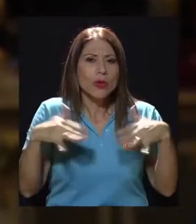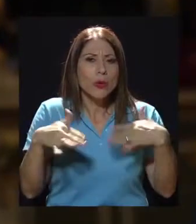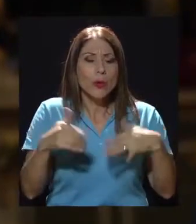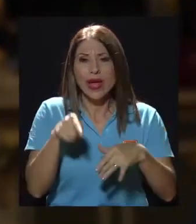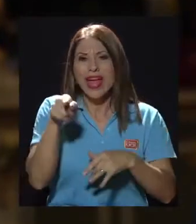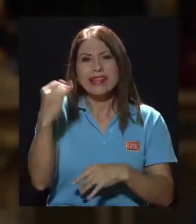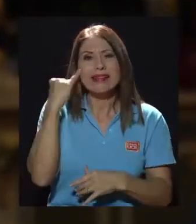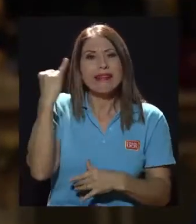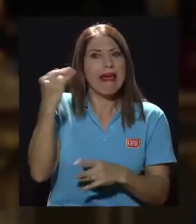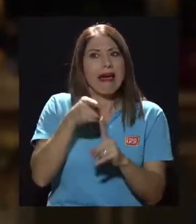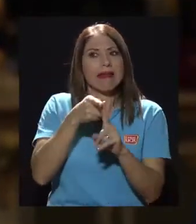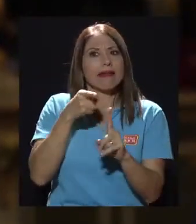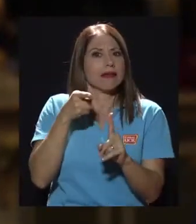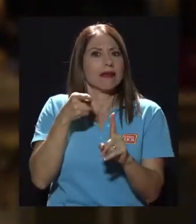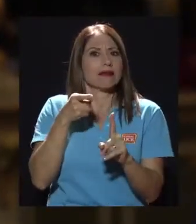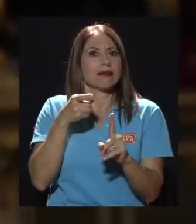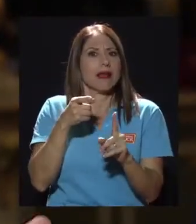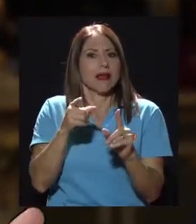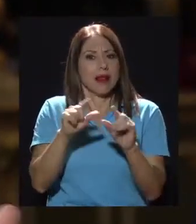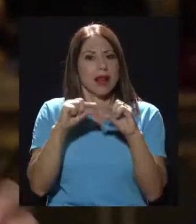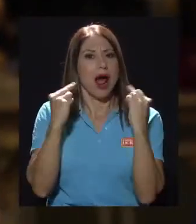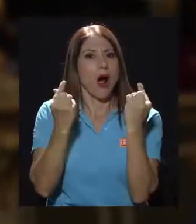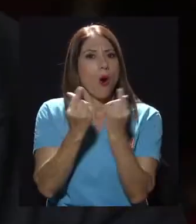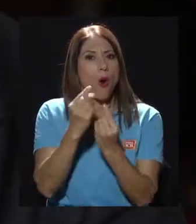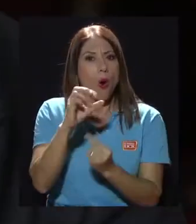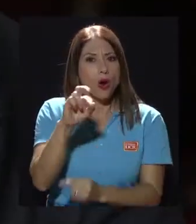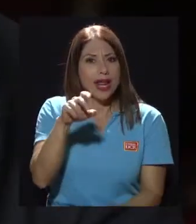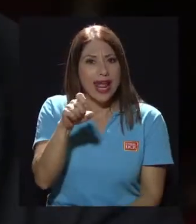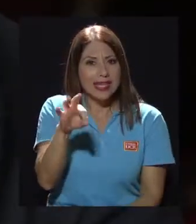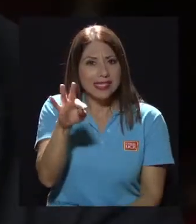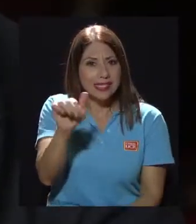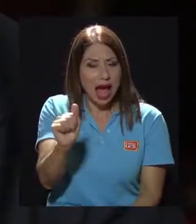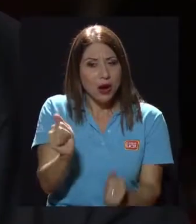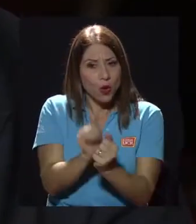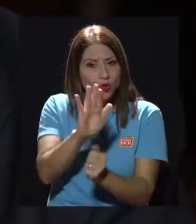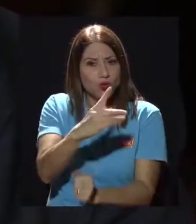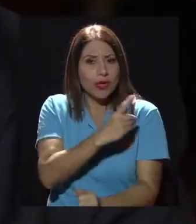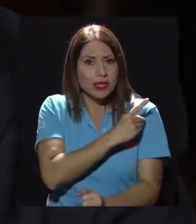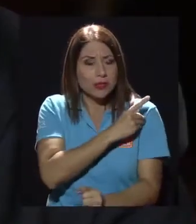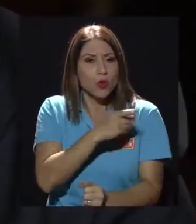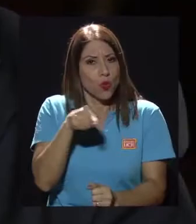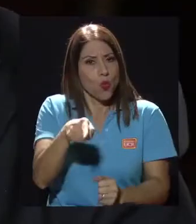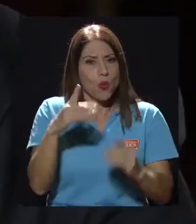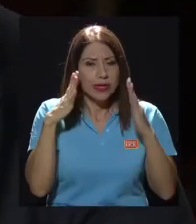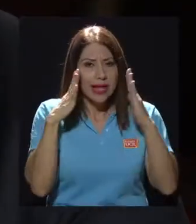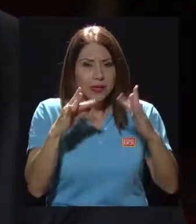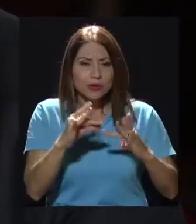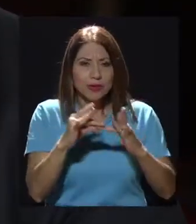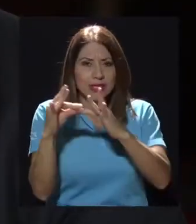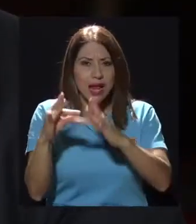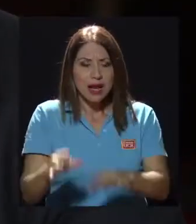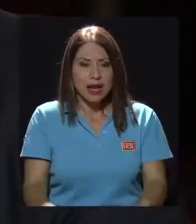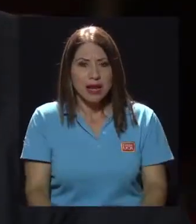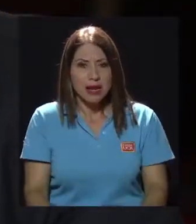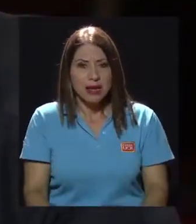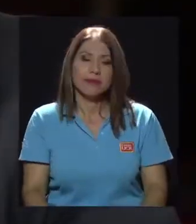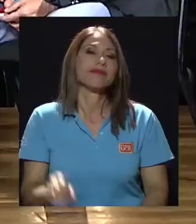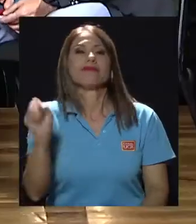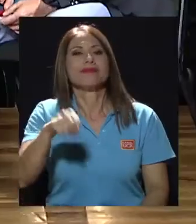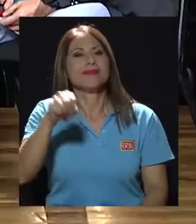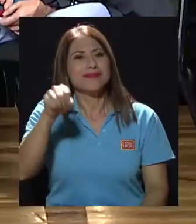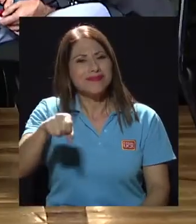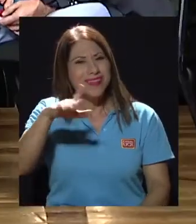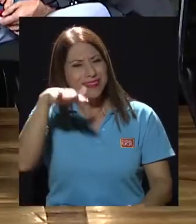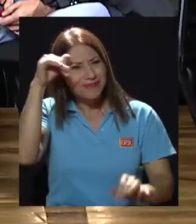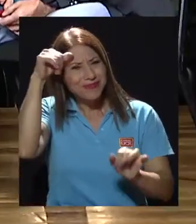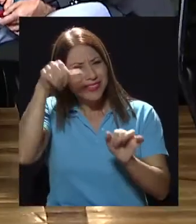la orquesta y eso merece también, digamos, un trato especial. Sí, de hecho, ¿te acuerdas, Eddie, cuando se